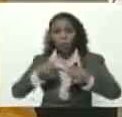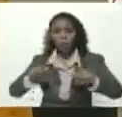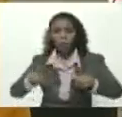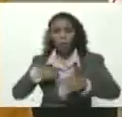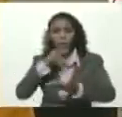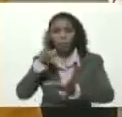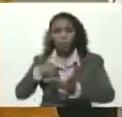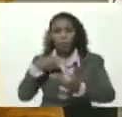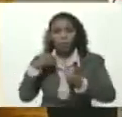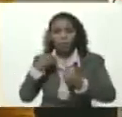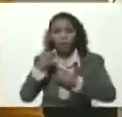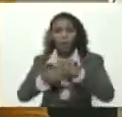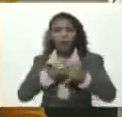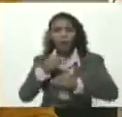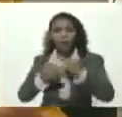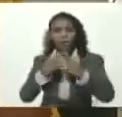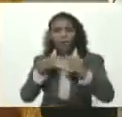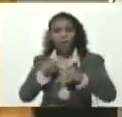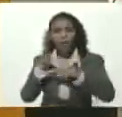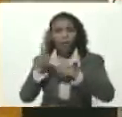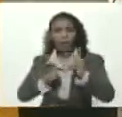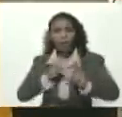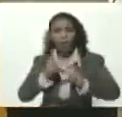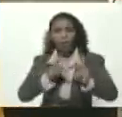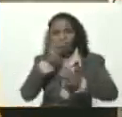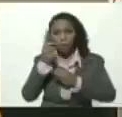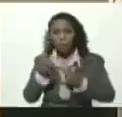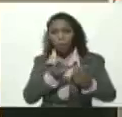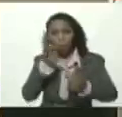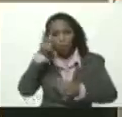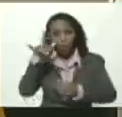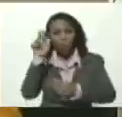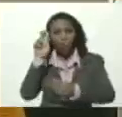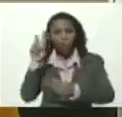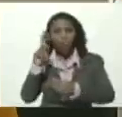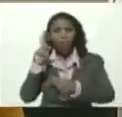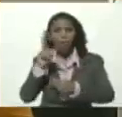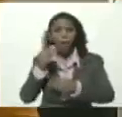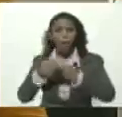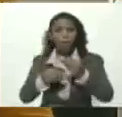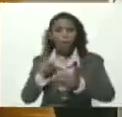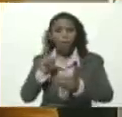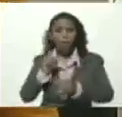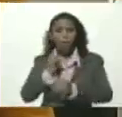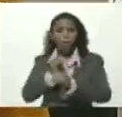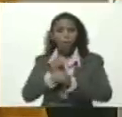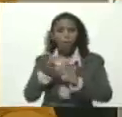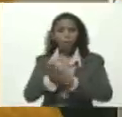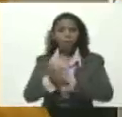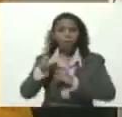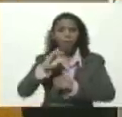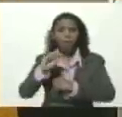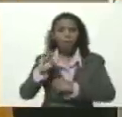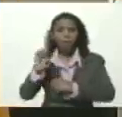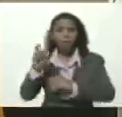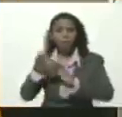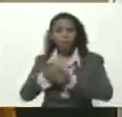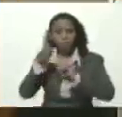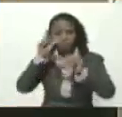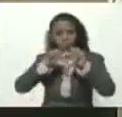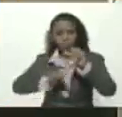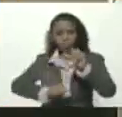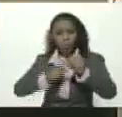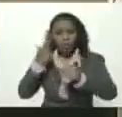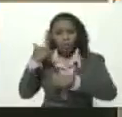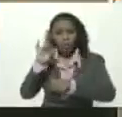nacional para garantizar todo este proceso. Invitó al pueblo venezolano también a ingresar a la página web del Consejo Nacional Electoral y revisar sus datos